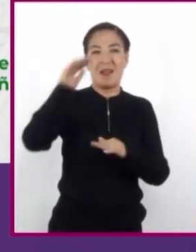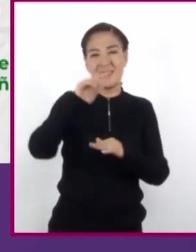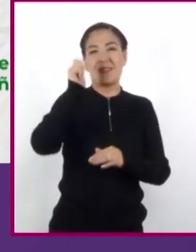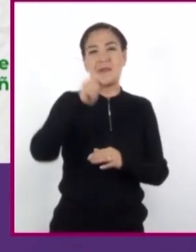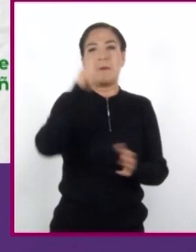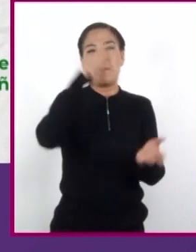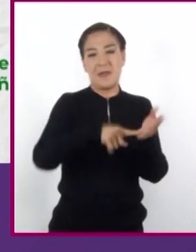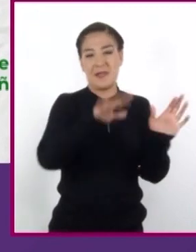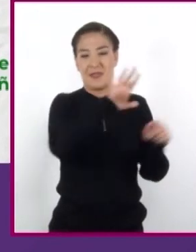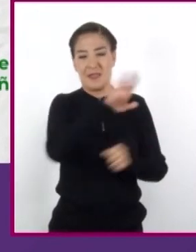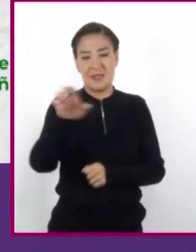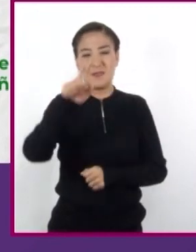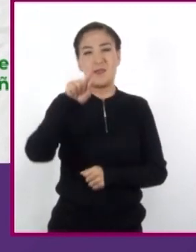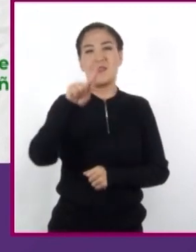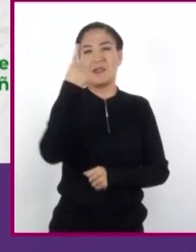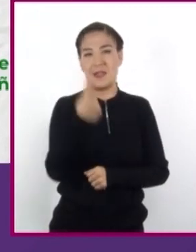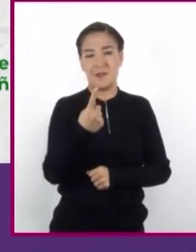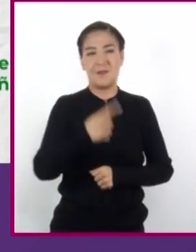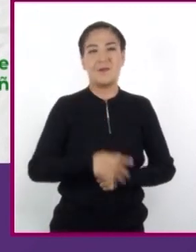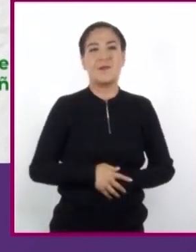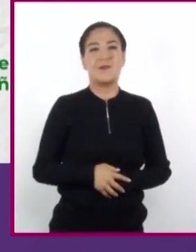de 1571.